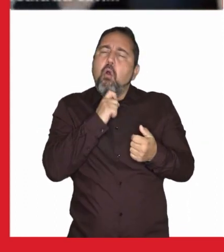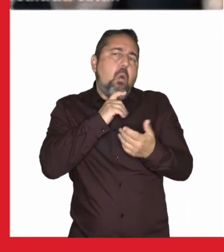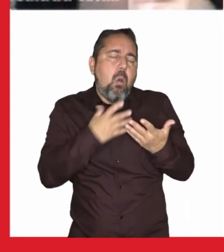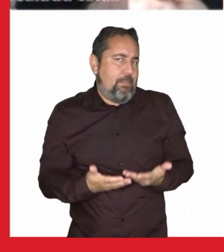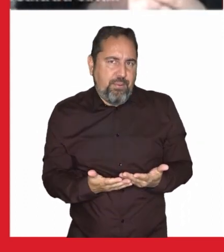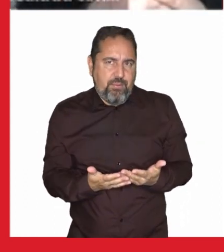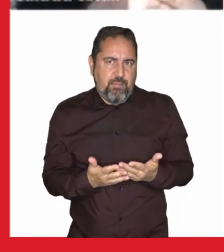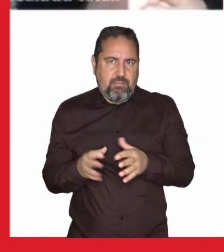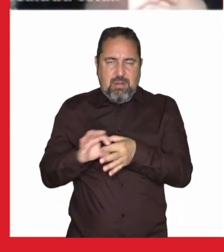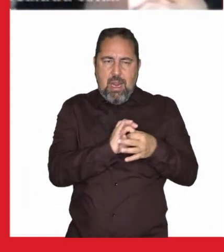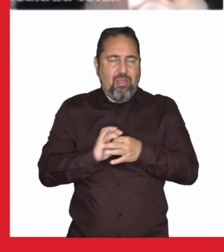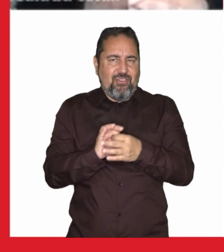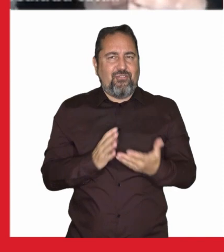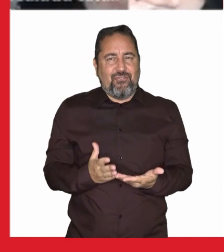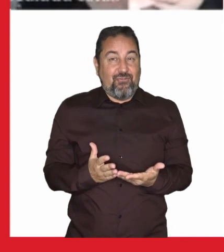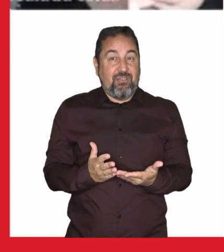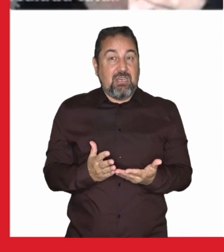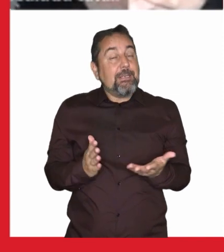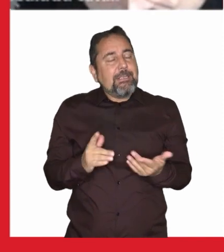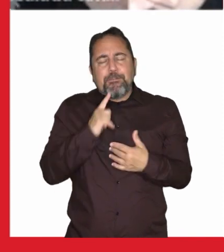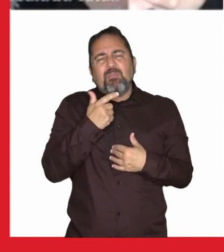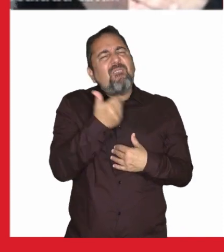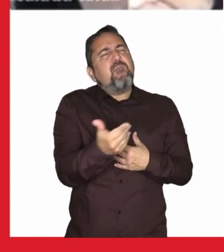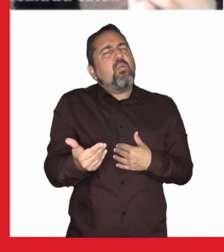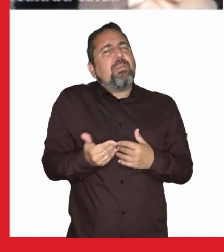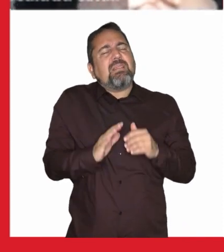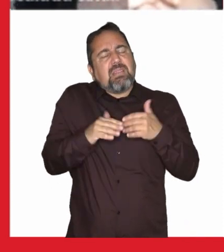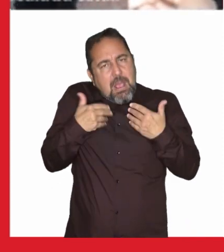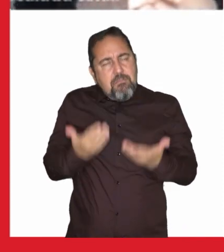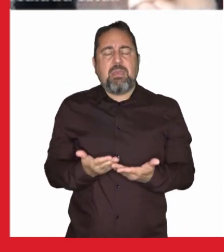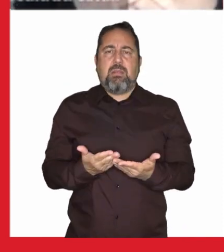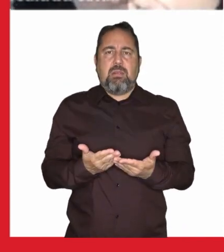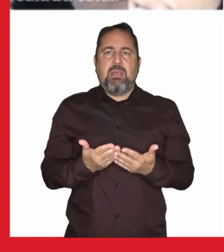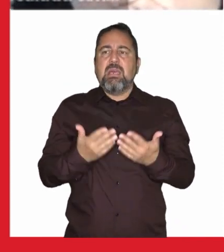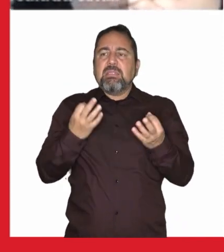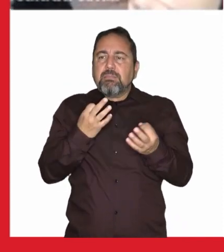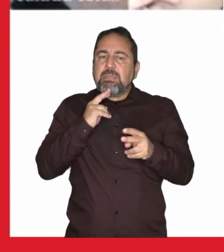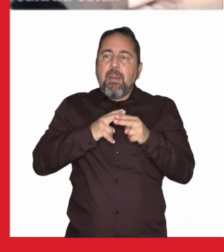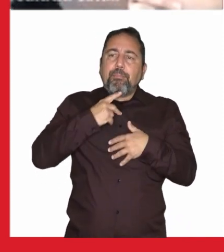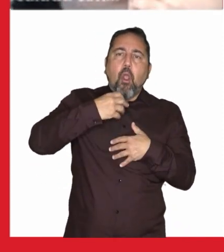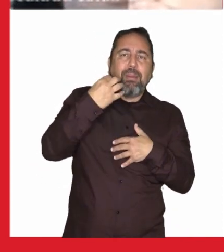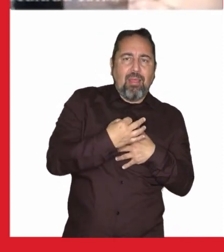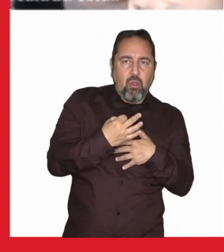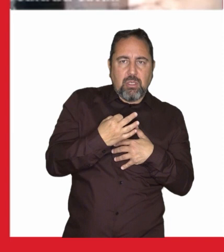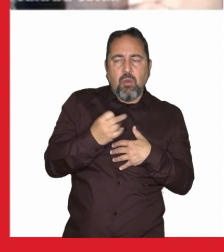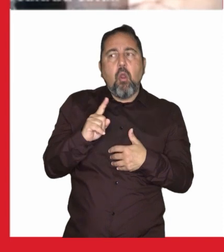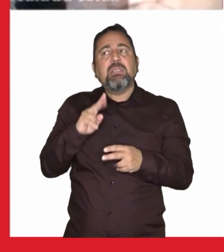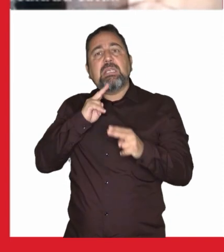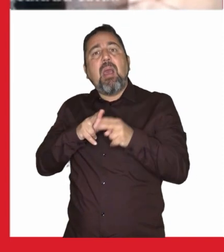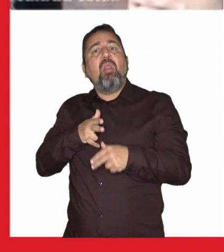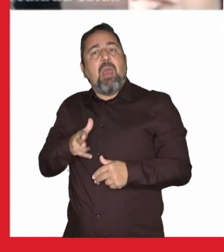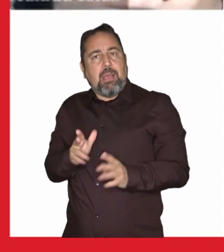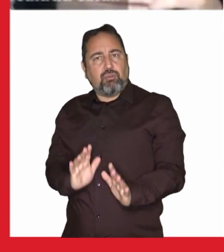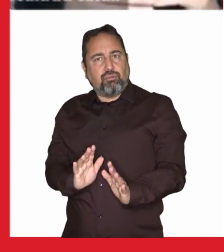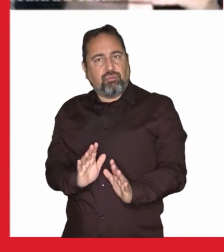quieren relacionar entre ellos y ellas. ¿Sí? Se hace fundamental también para poder regular las obligaciones y los